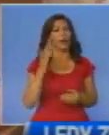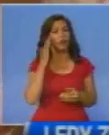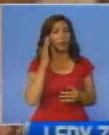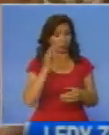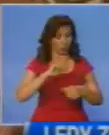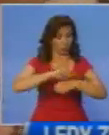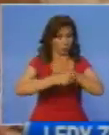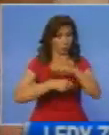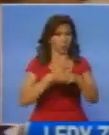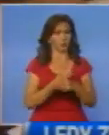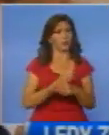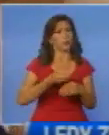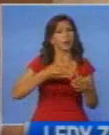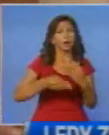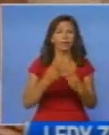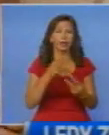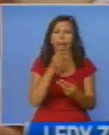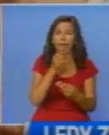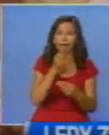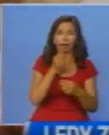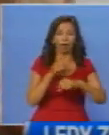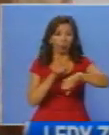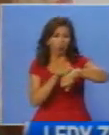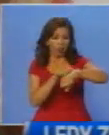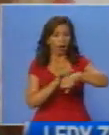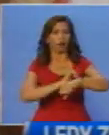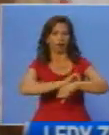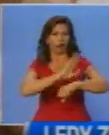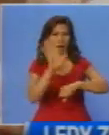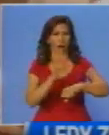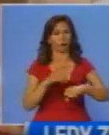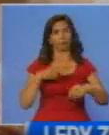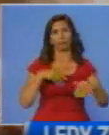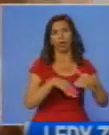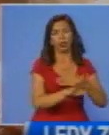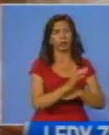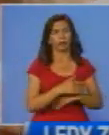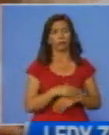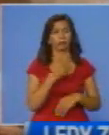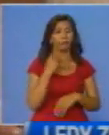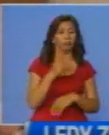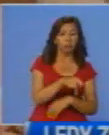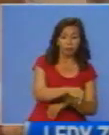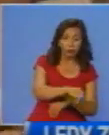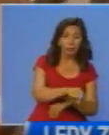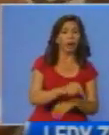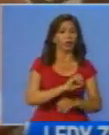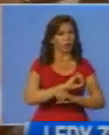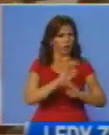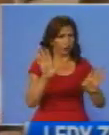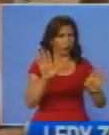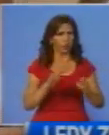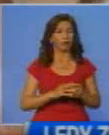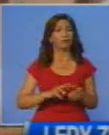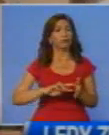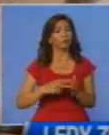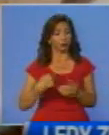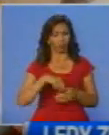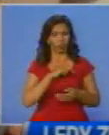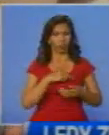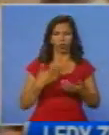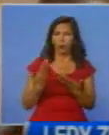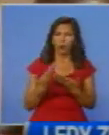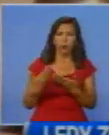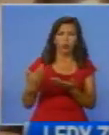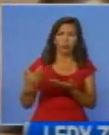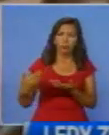identificado a las personas que visiten el centro, tanto la entrada como la salida. Nosotros hemos diseñado un sistema de control que hace que las manillas